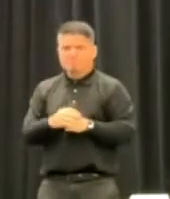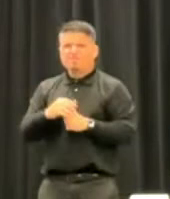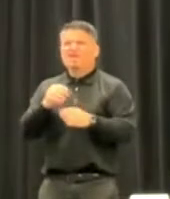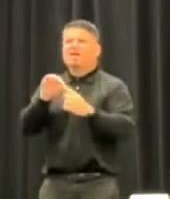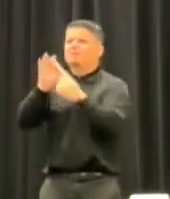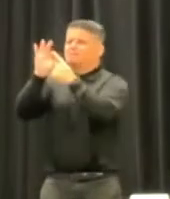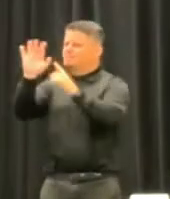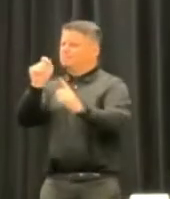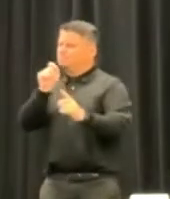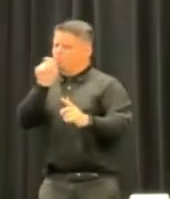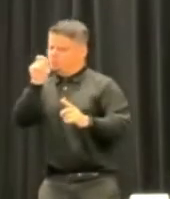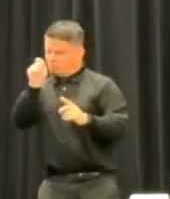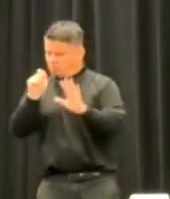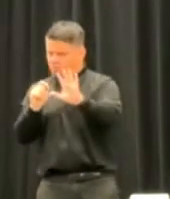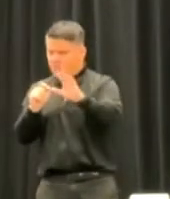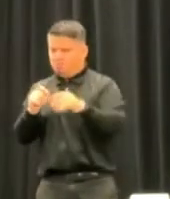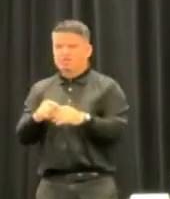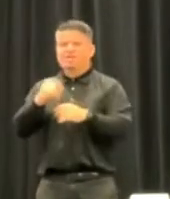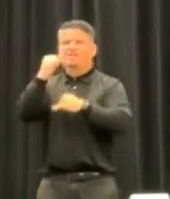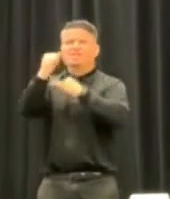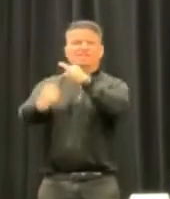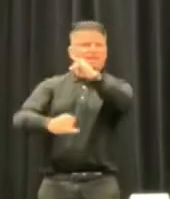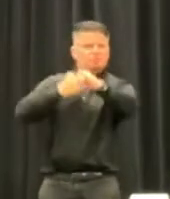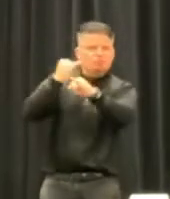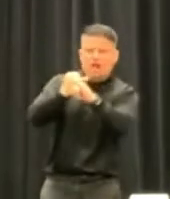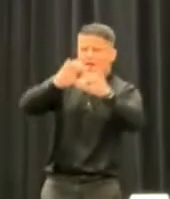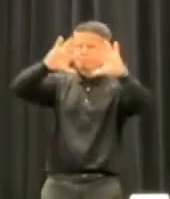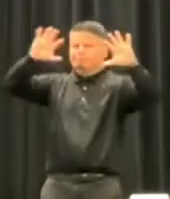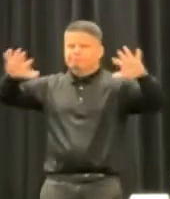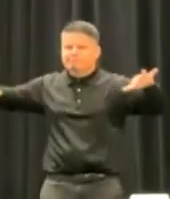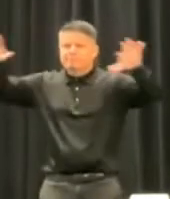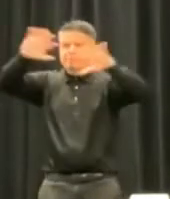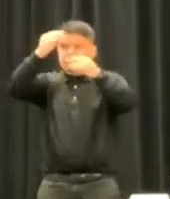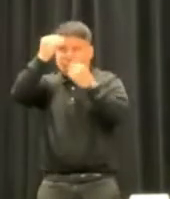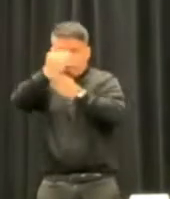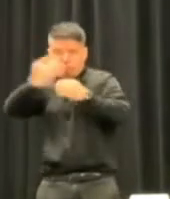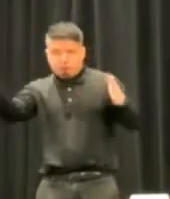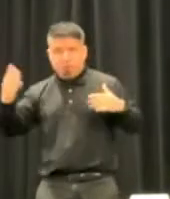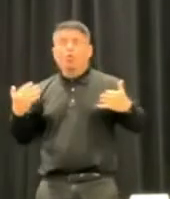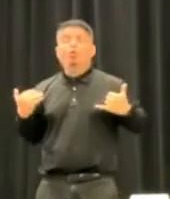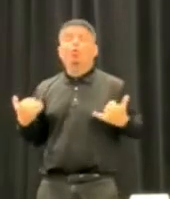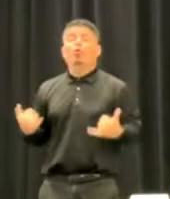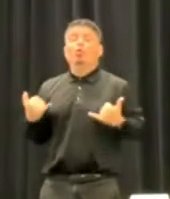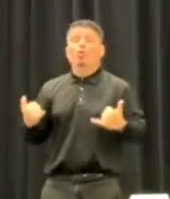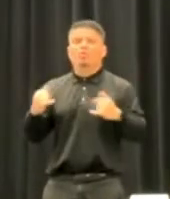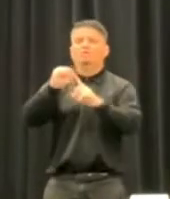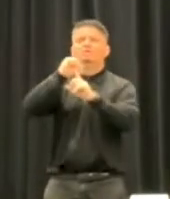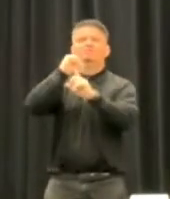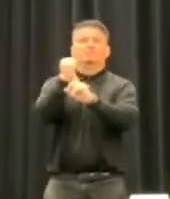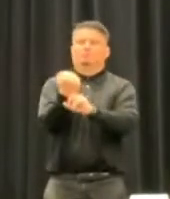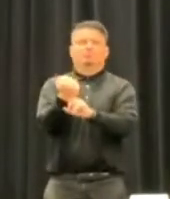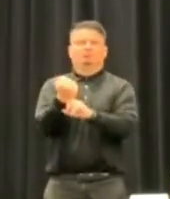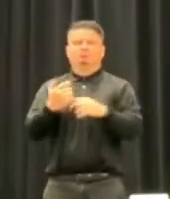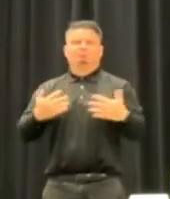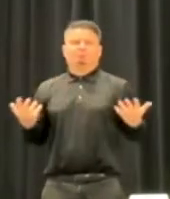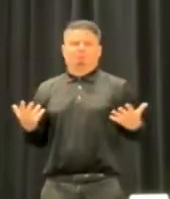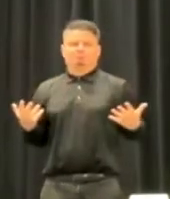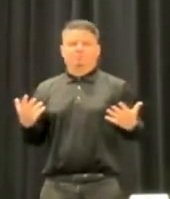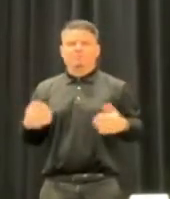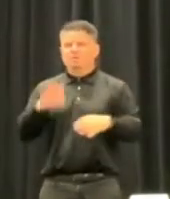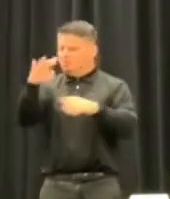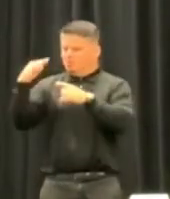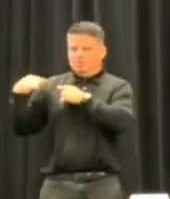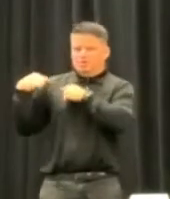para para poder comunicar una situación que estamos ya llevando a cabo desde que